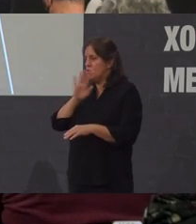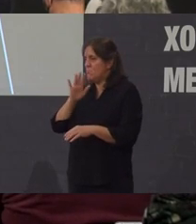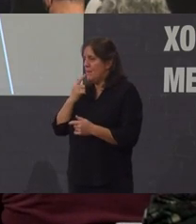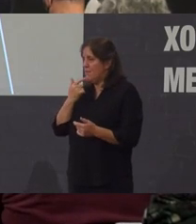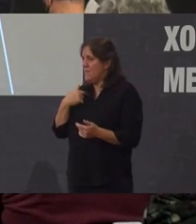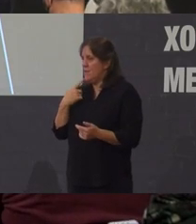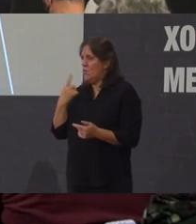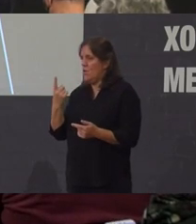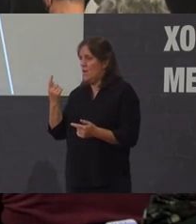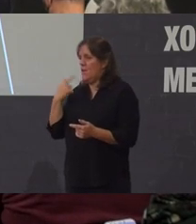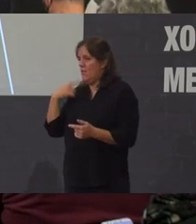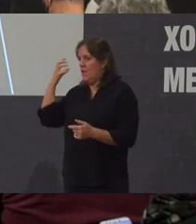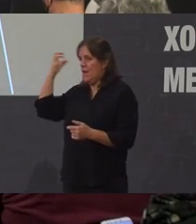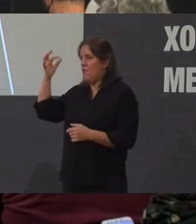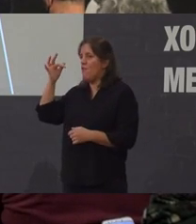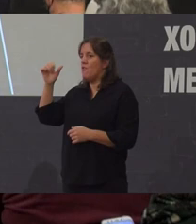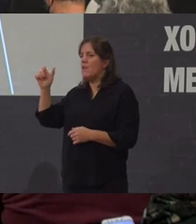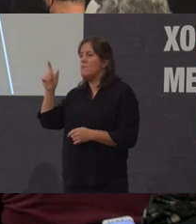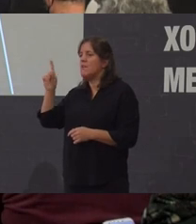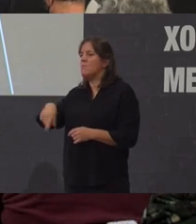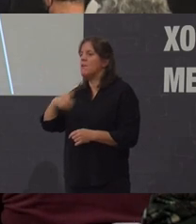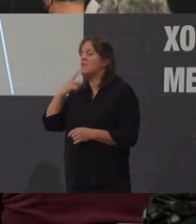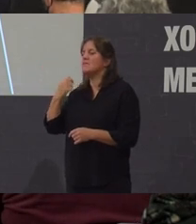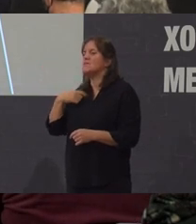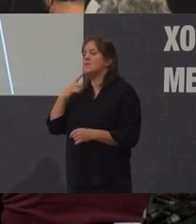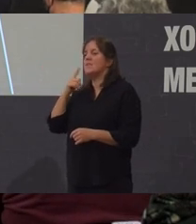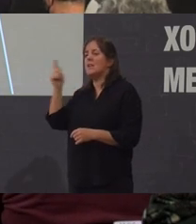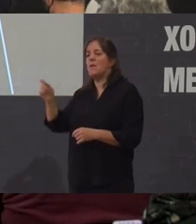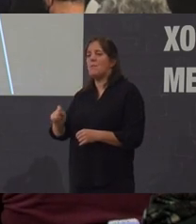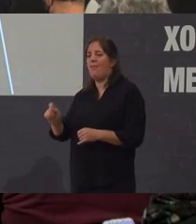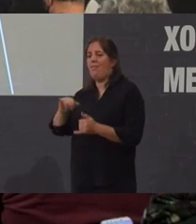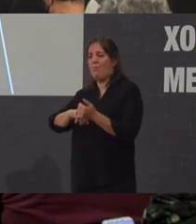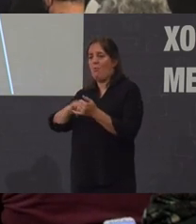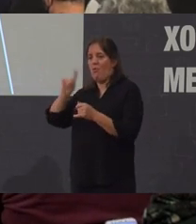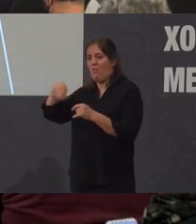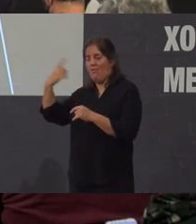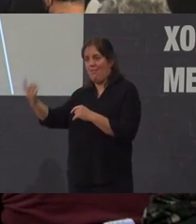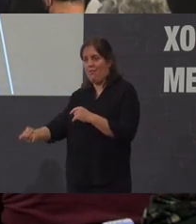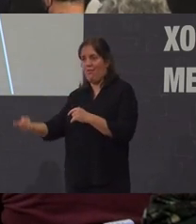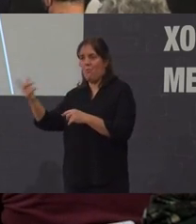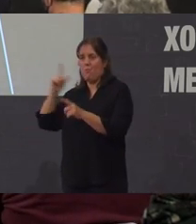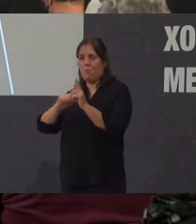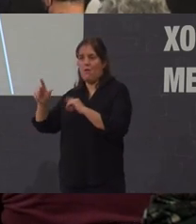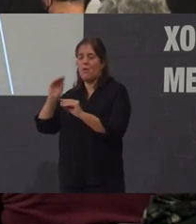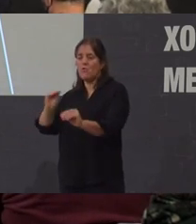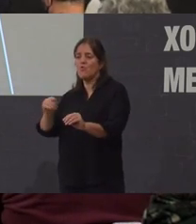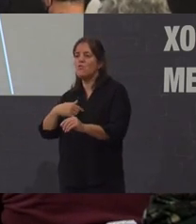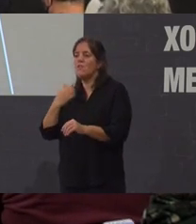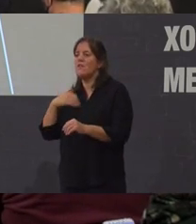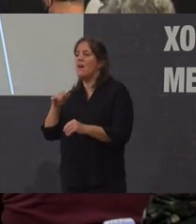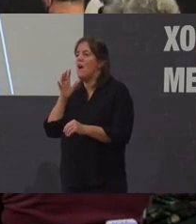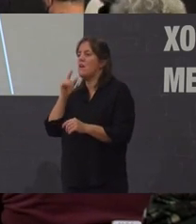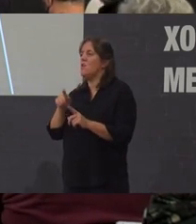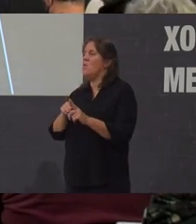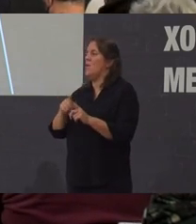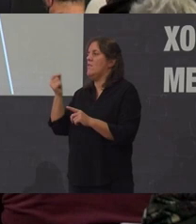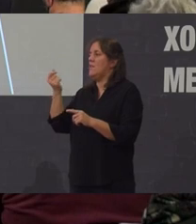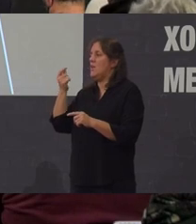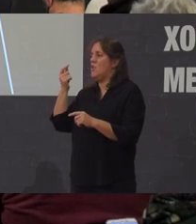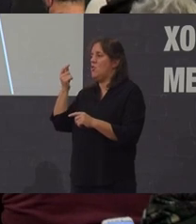Felipe tamén, ¿no? Se falou un pouco da lúa de mel, se Felipe xa se beneficiou de cartos de maneira